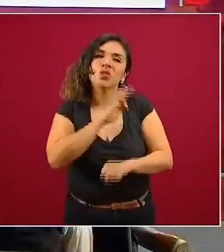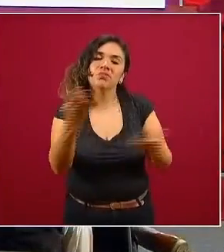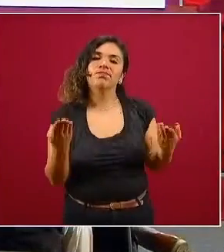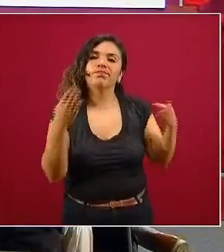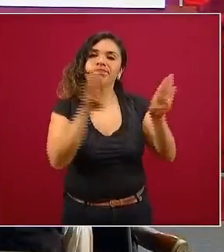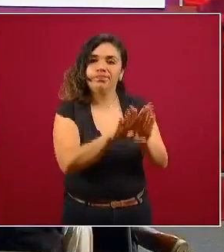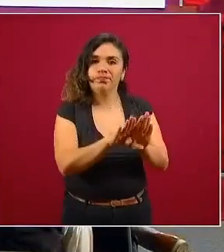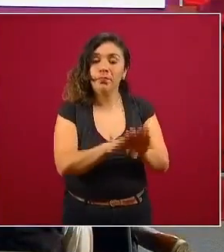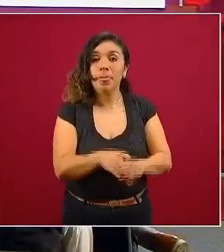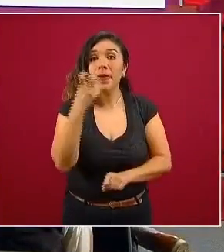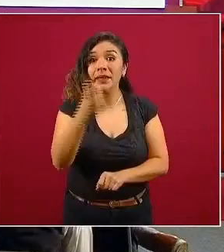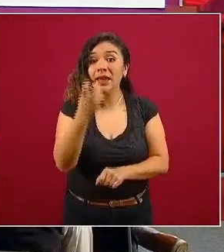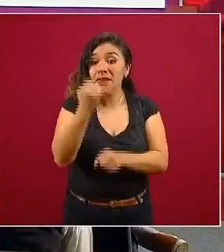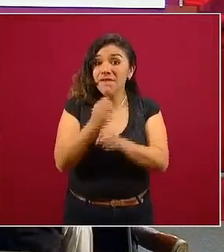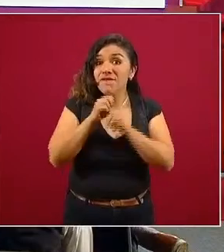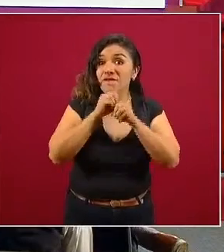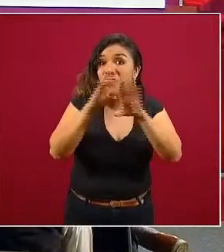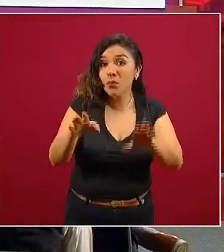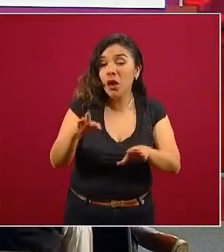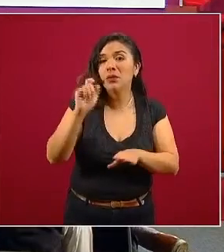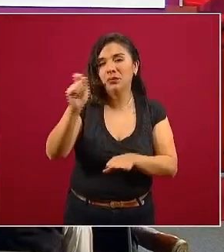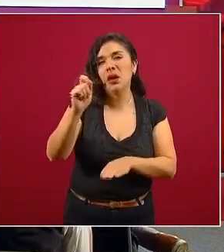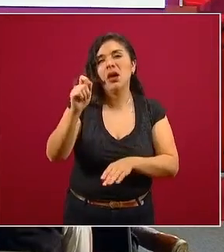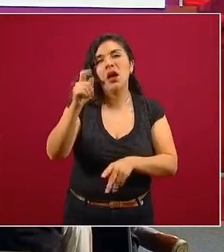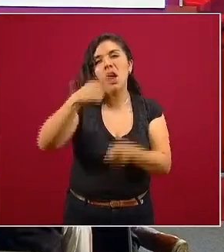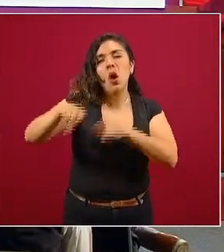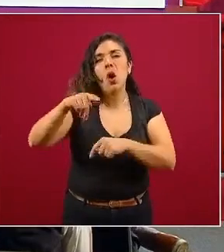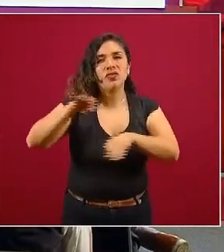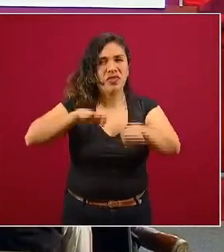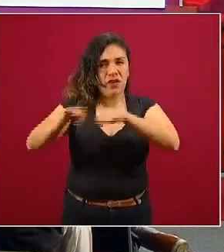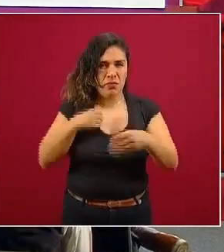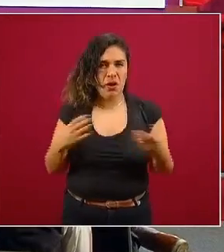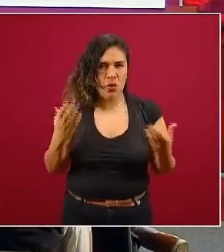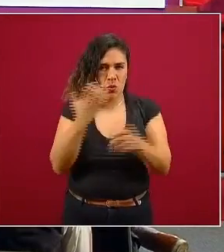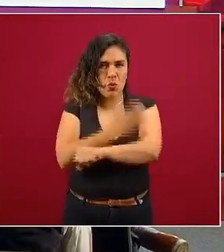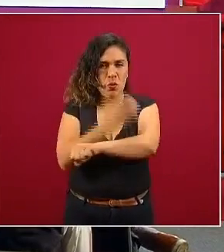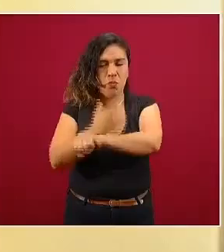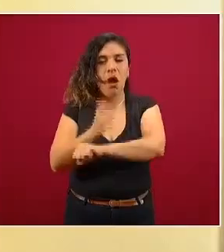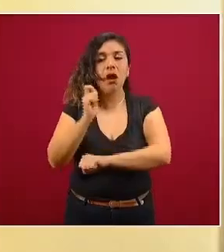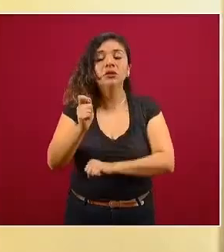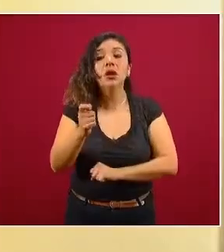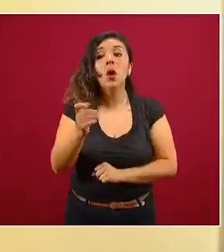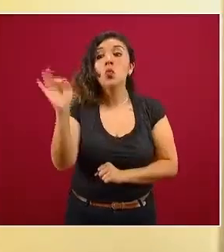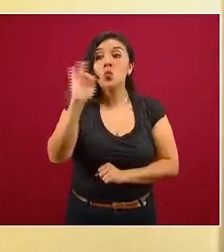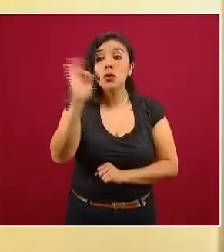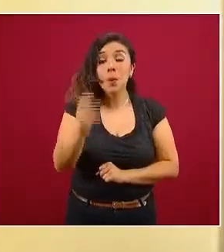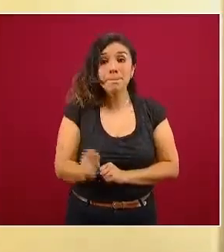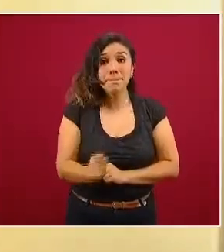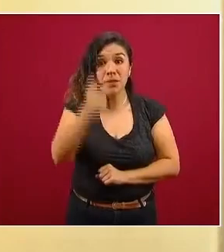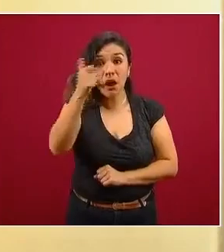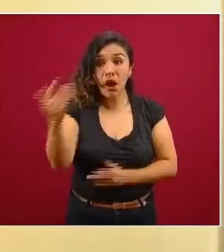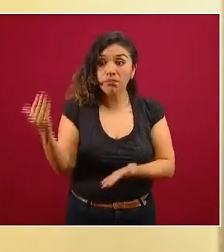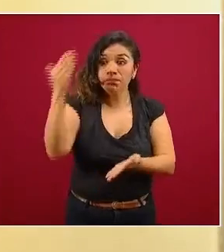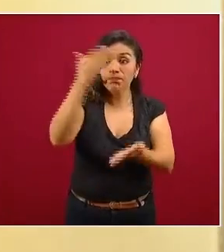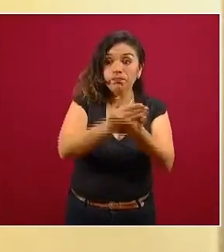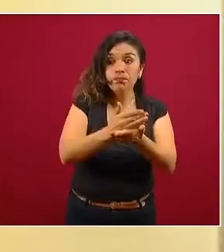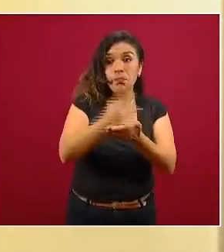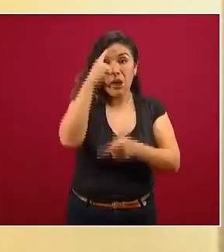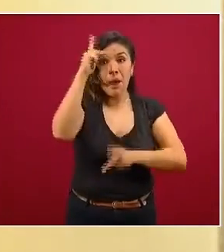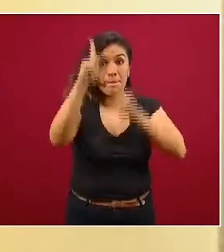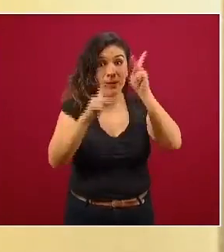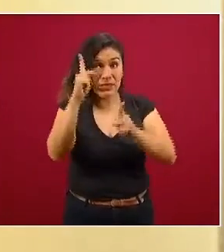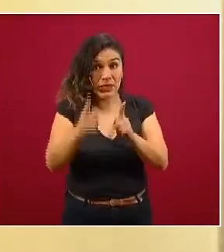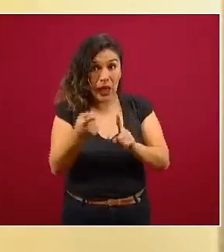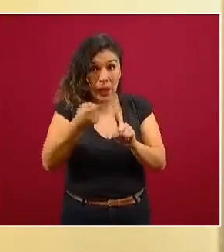cierre. La información que tenemos de nuestros colegas de trabajo es, primero, que cuando llegan a hacer